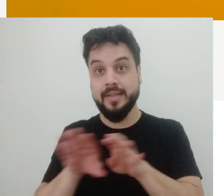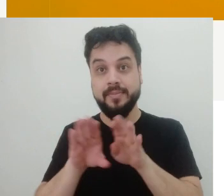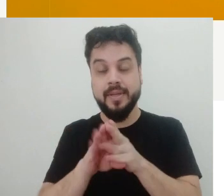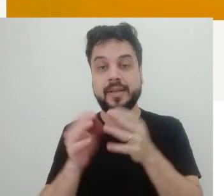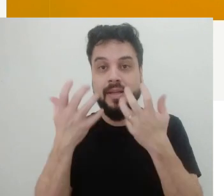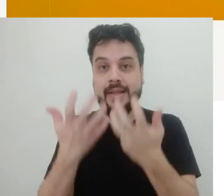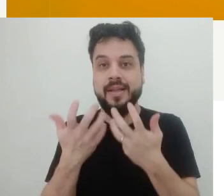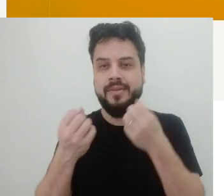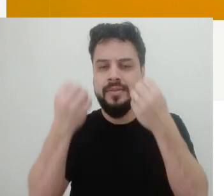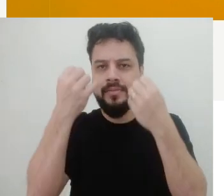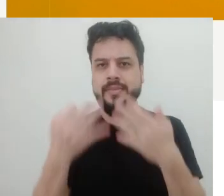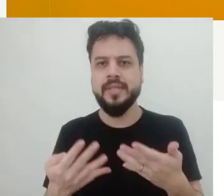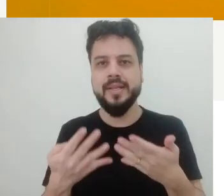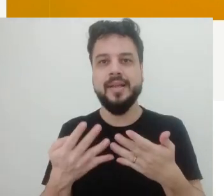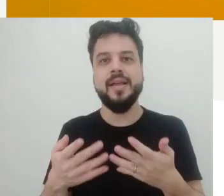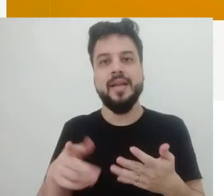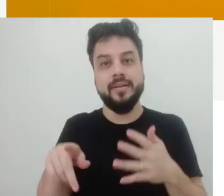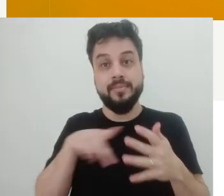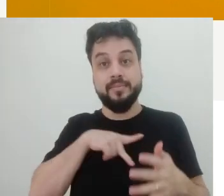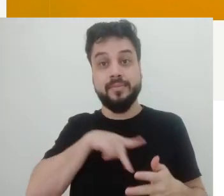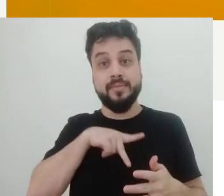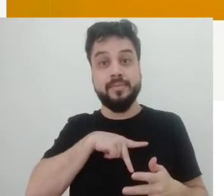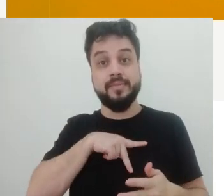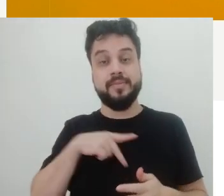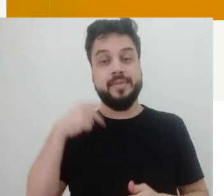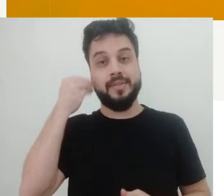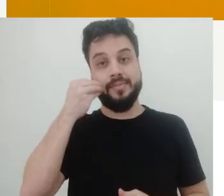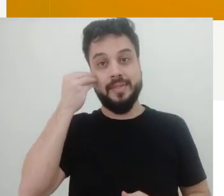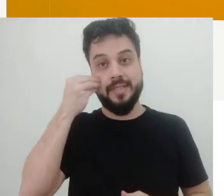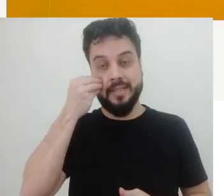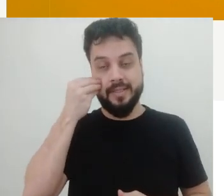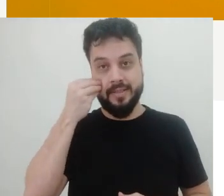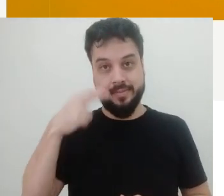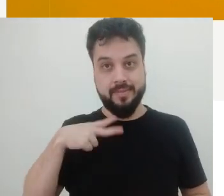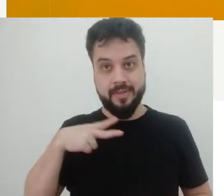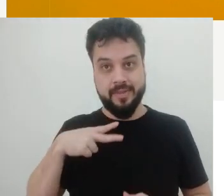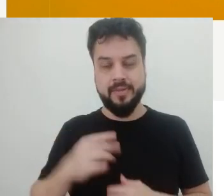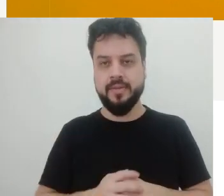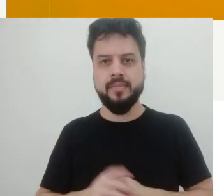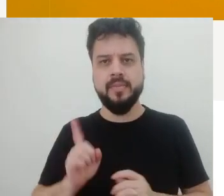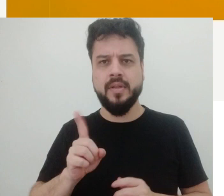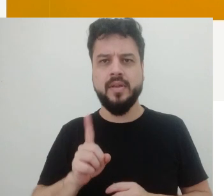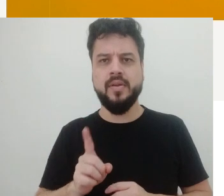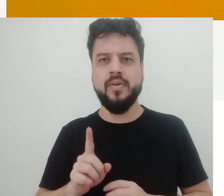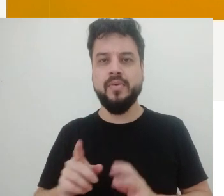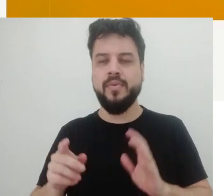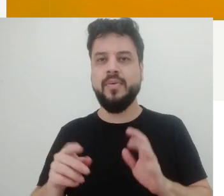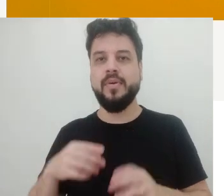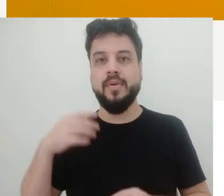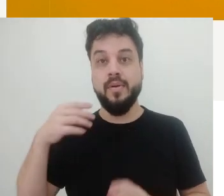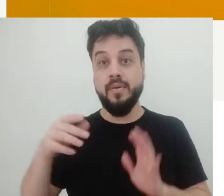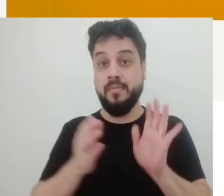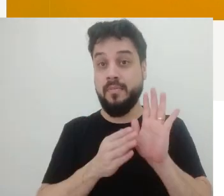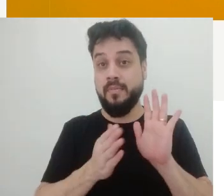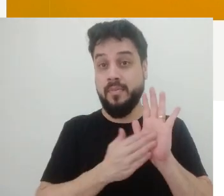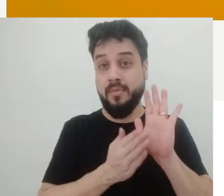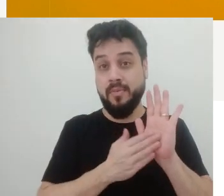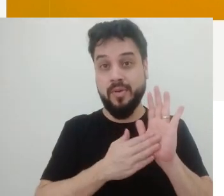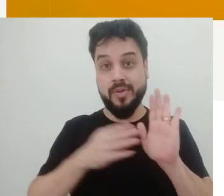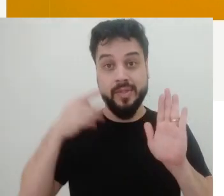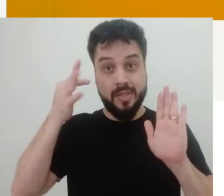legítimas, pero no quiero hacerlo ahora. Quiero hablarles de mi experiencia personal y de mi propio trabajo